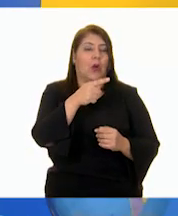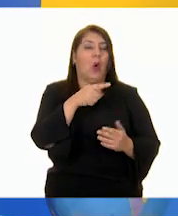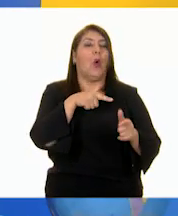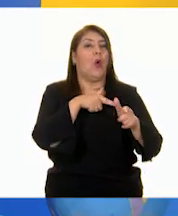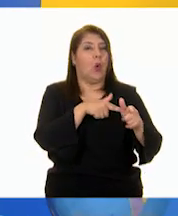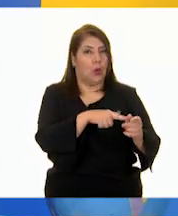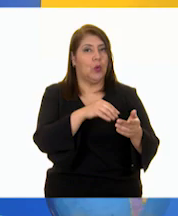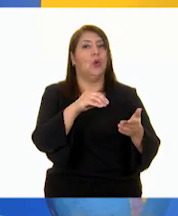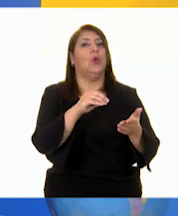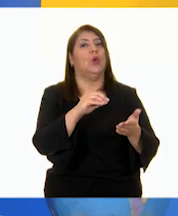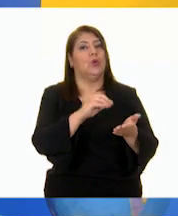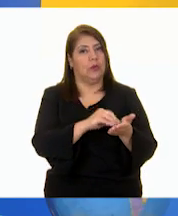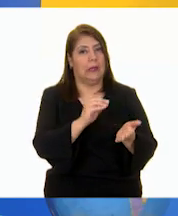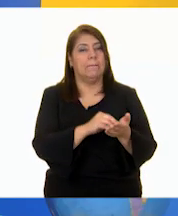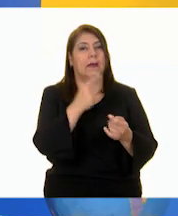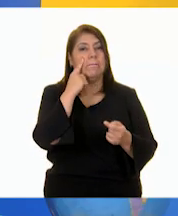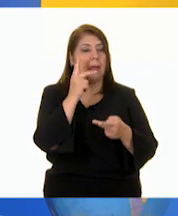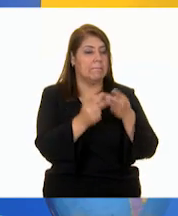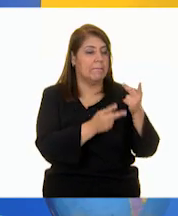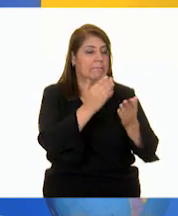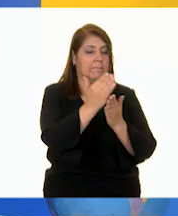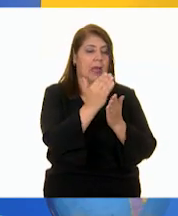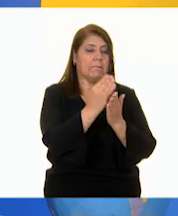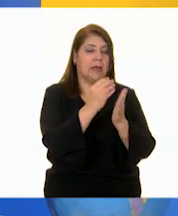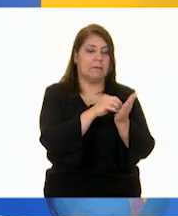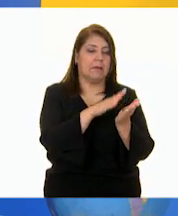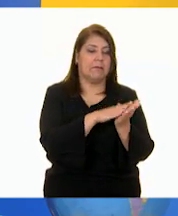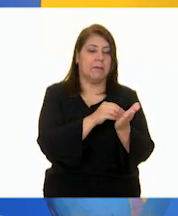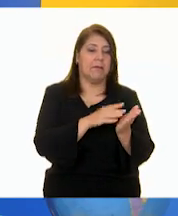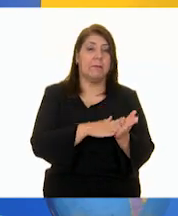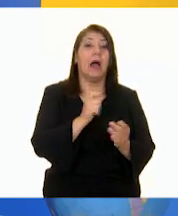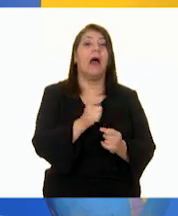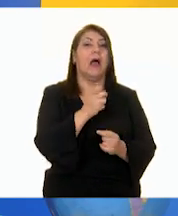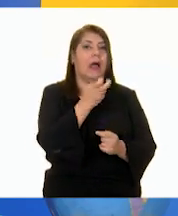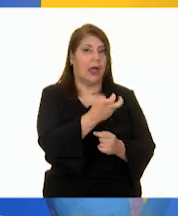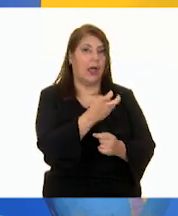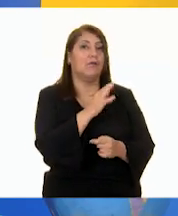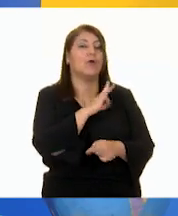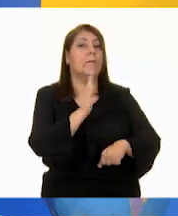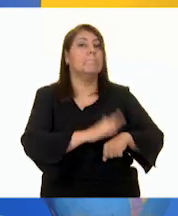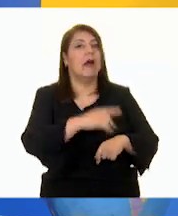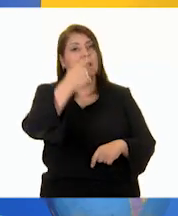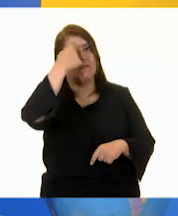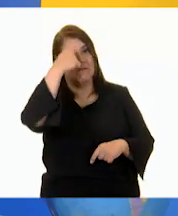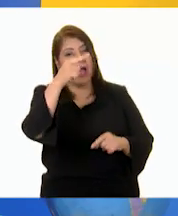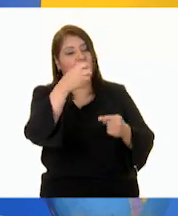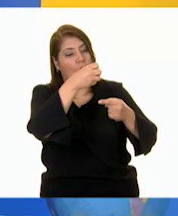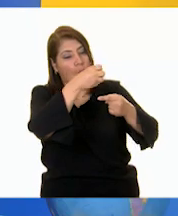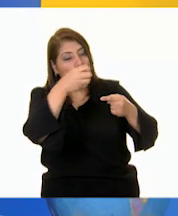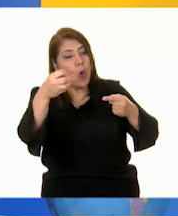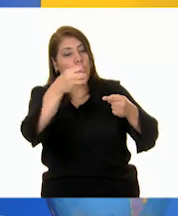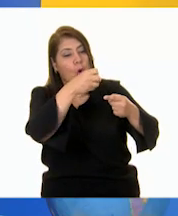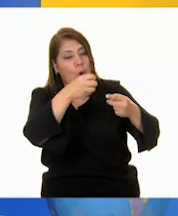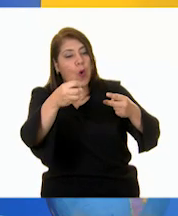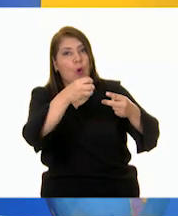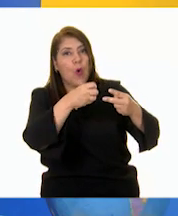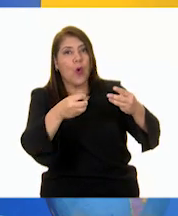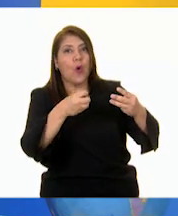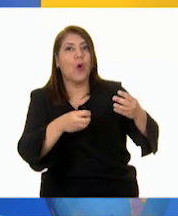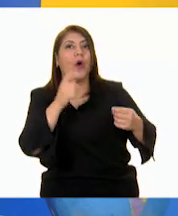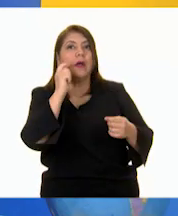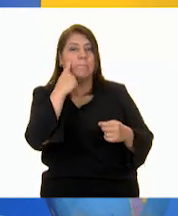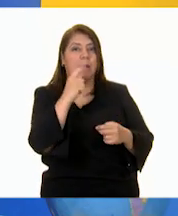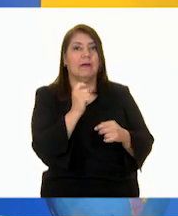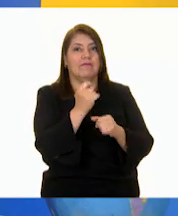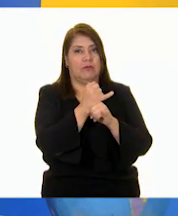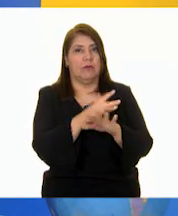en la construcción de sus preguntas. Y esto, créanme que les va a facilitar muchísimo la sistematización de la información. Me